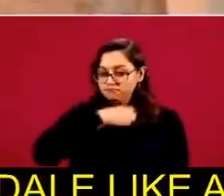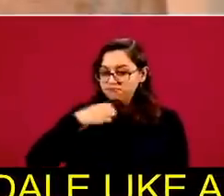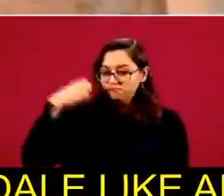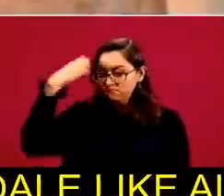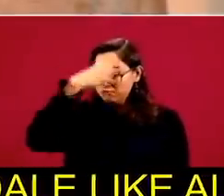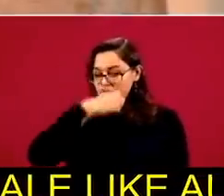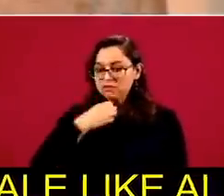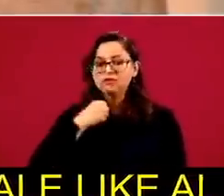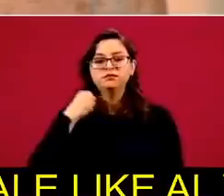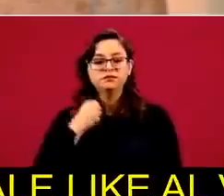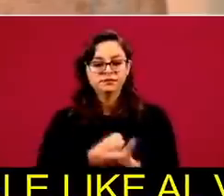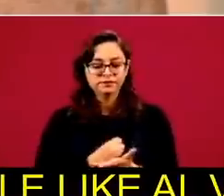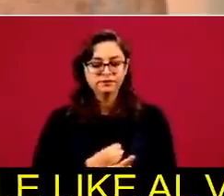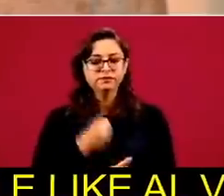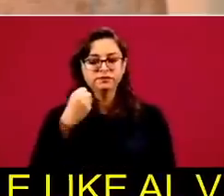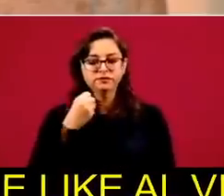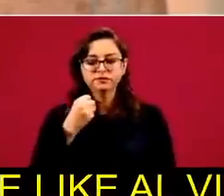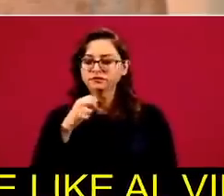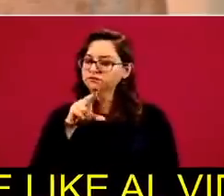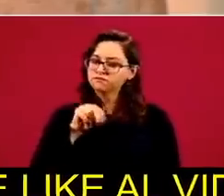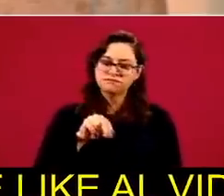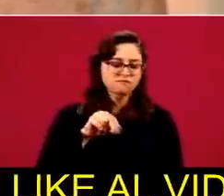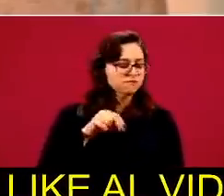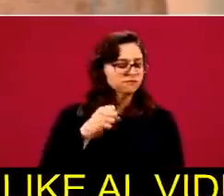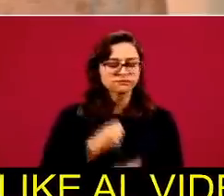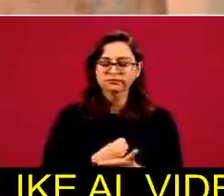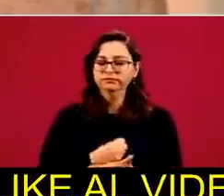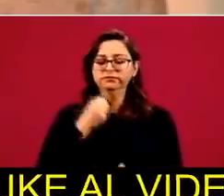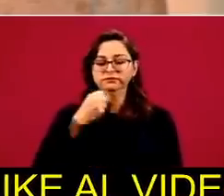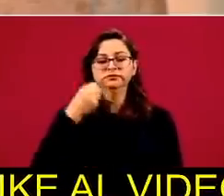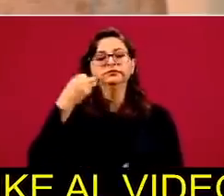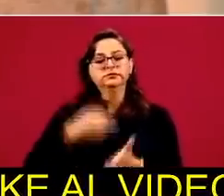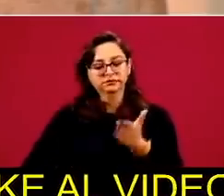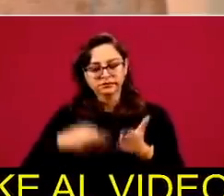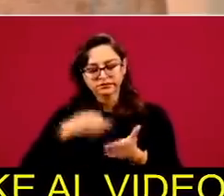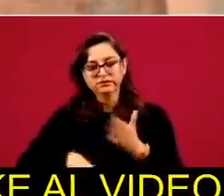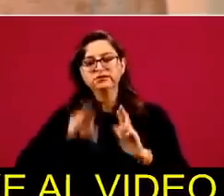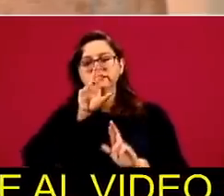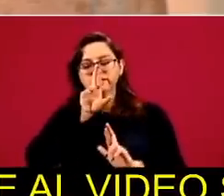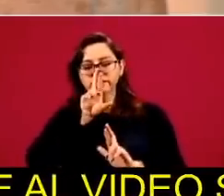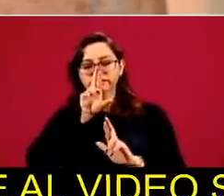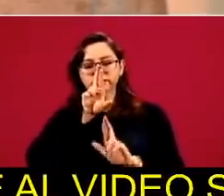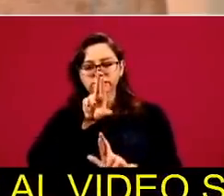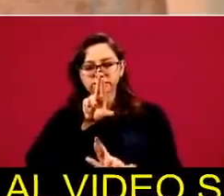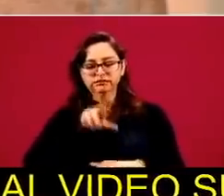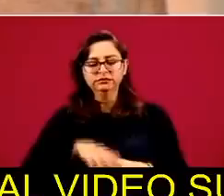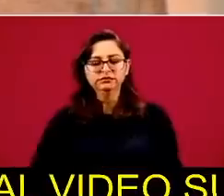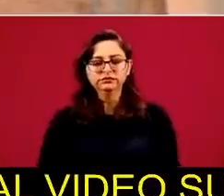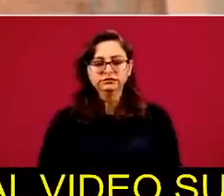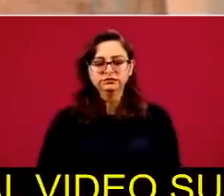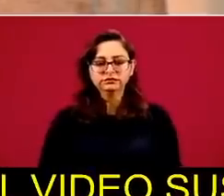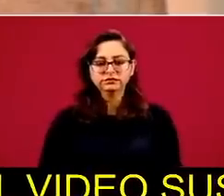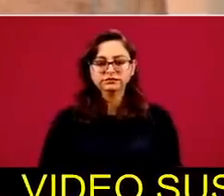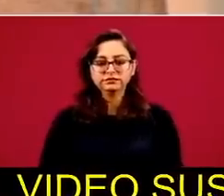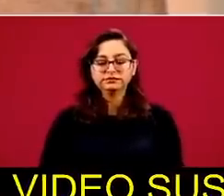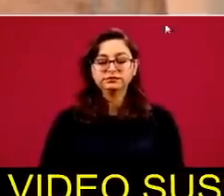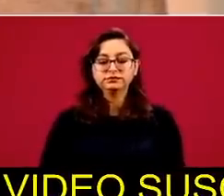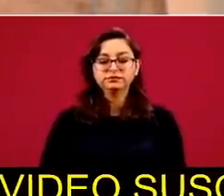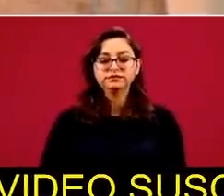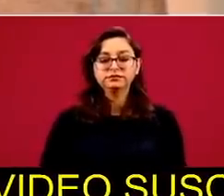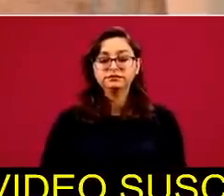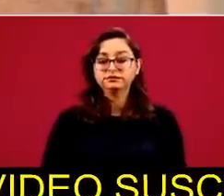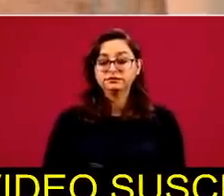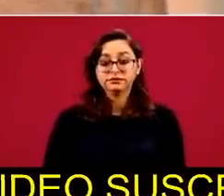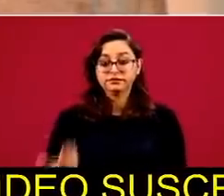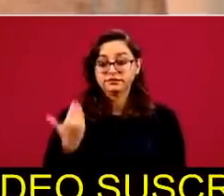ha sido aprobado no aprobados y todavía los que nos faltan por el resultado del examen y personal de reciente